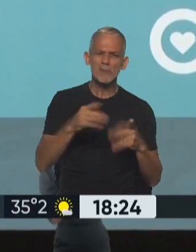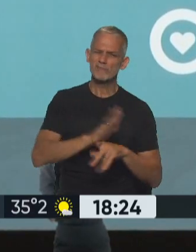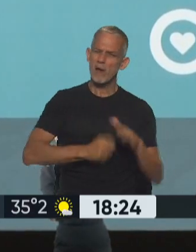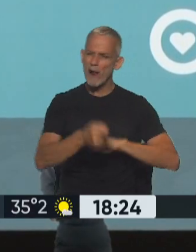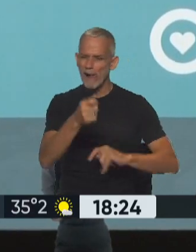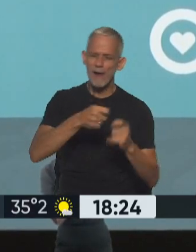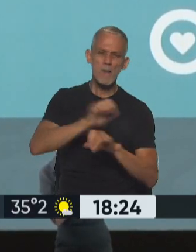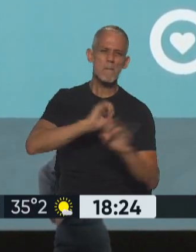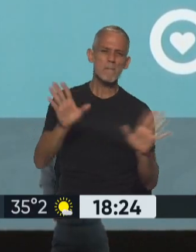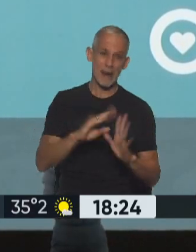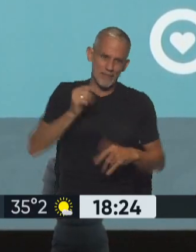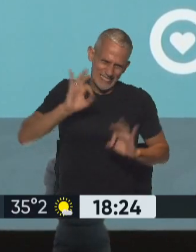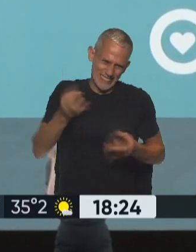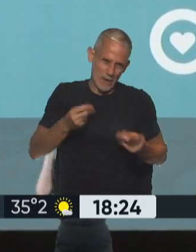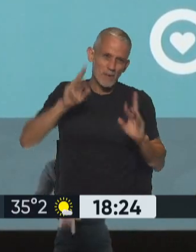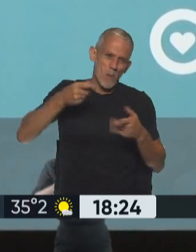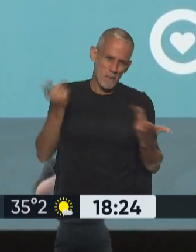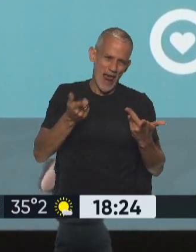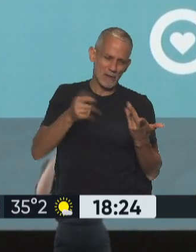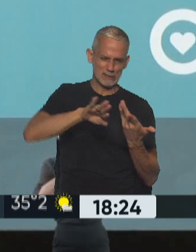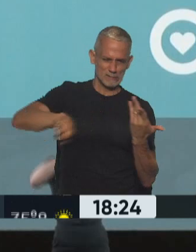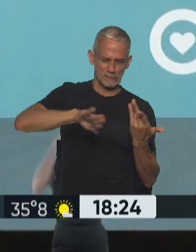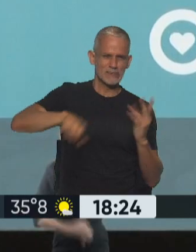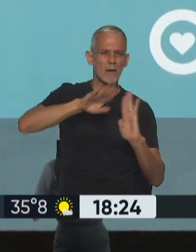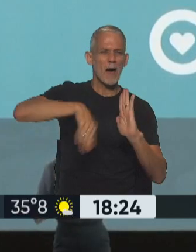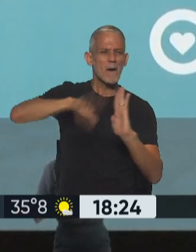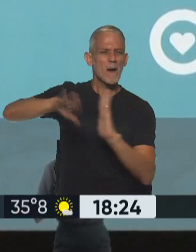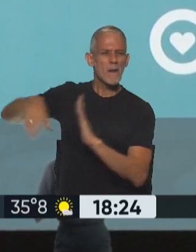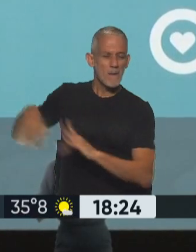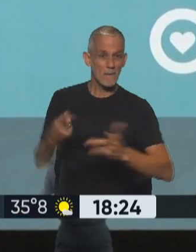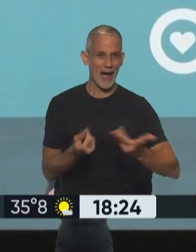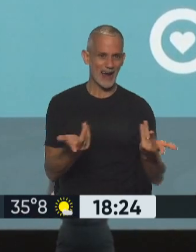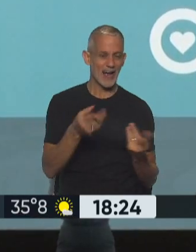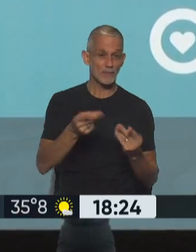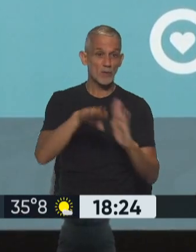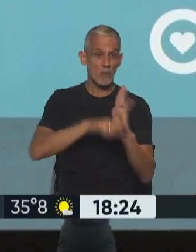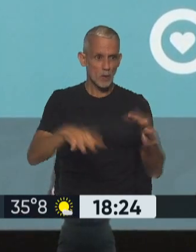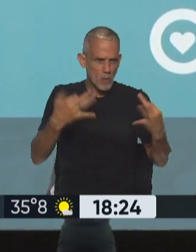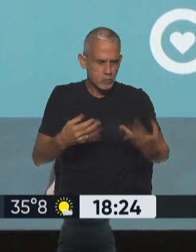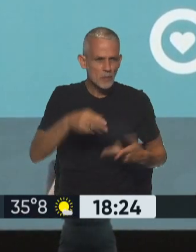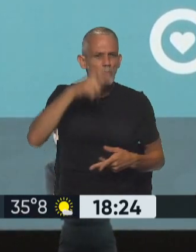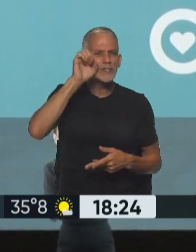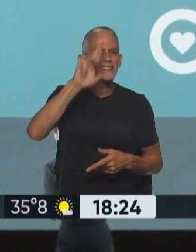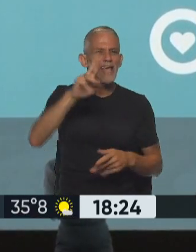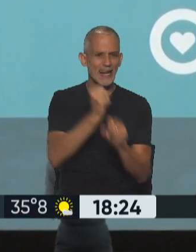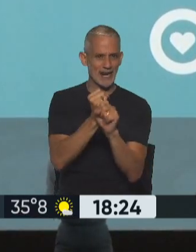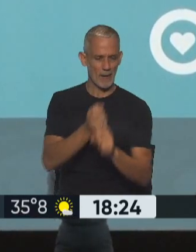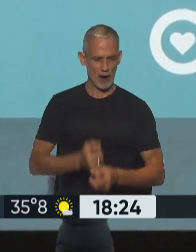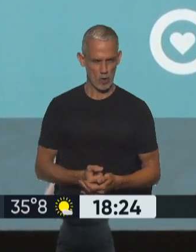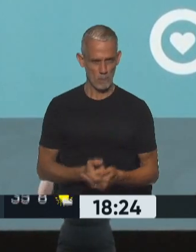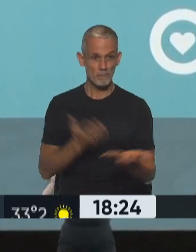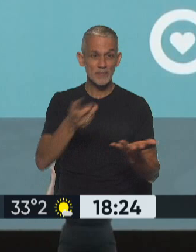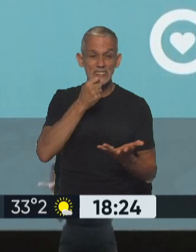que todos conocemos el menor magnitud pero que claramente dañan el espíritu de un gran programa con ese potencial trabajo así que